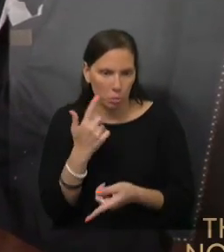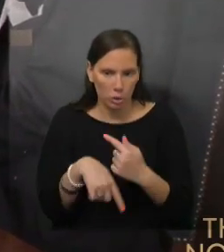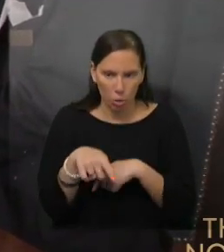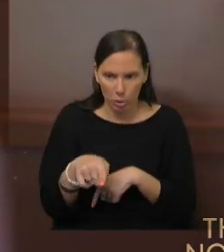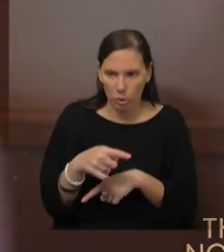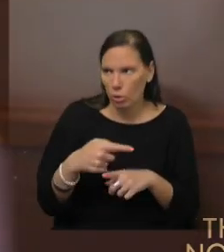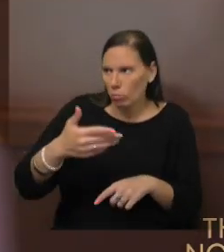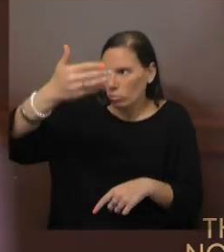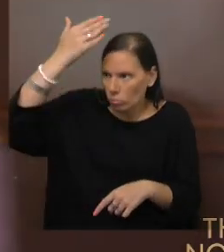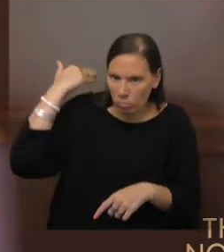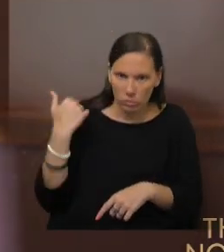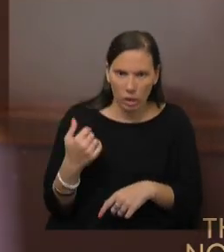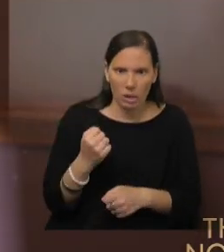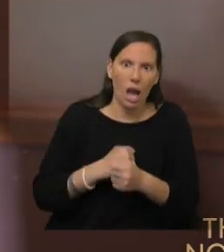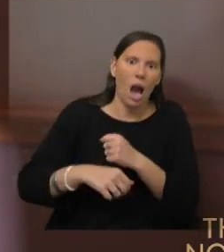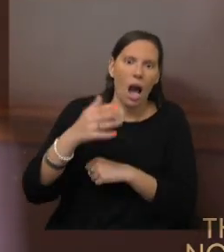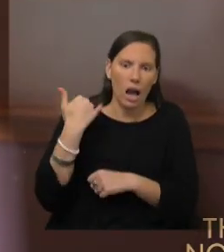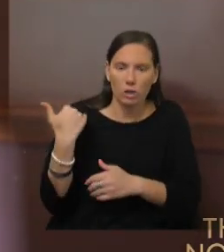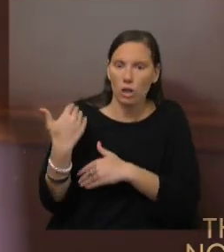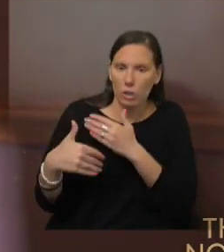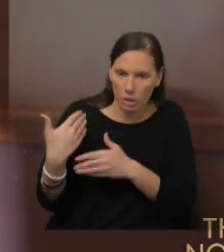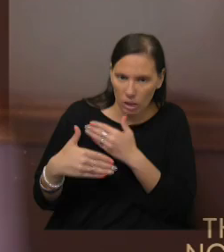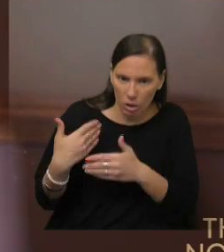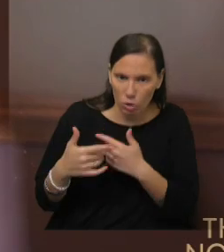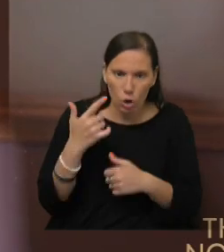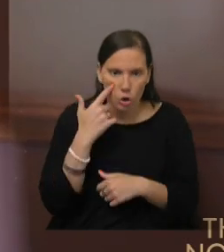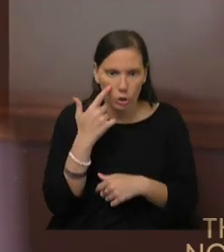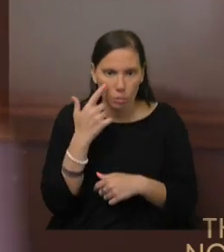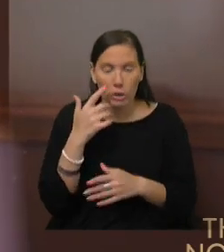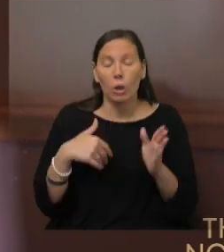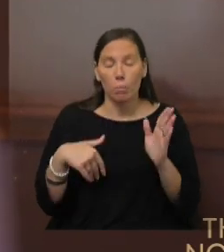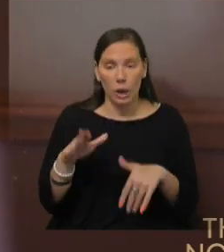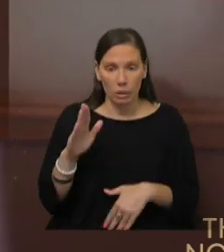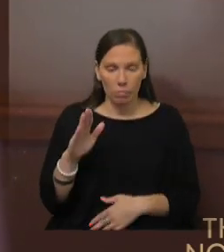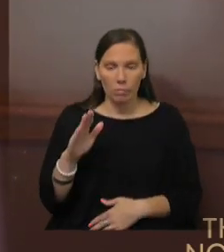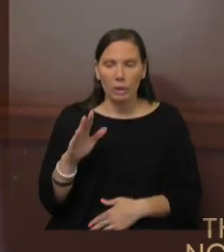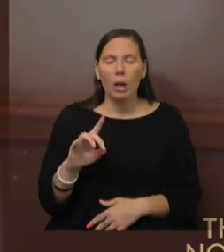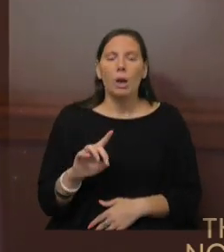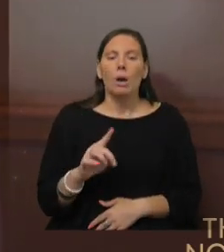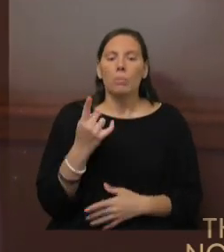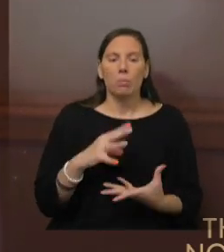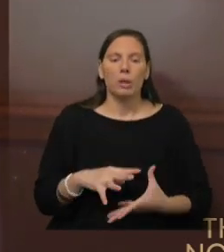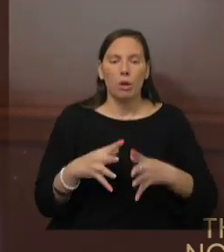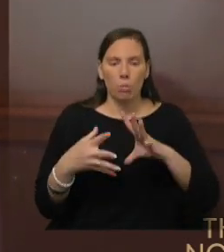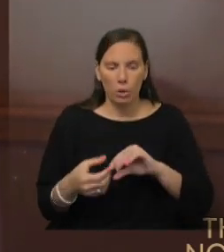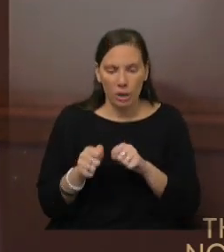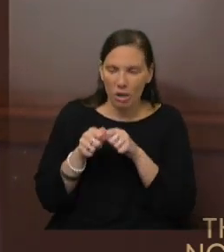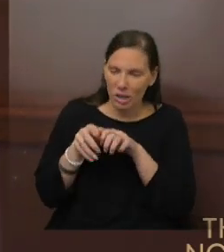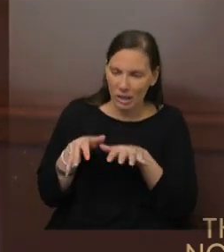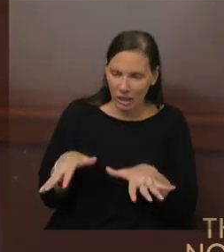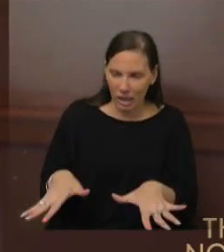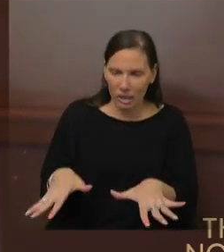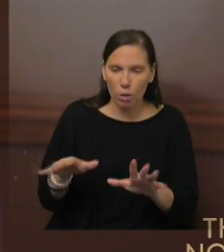medio siglo de de aplicación de desarrollo Mejor dicho de hecho hay más las primeros modelos de redes inspiradas en en las